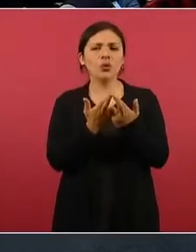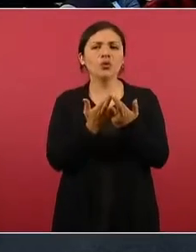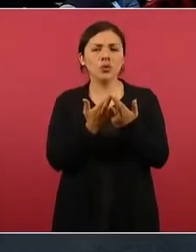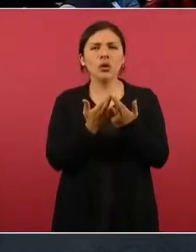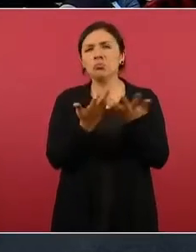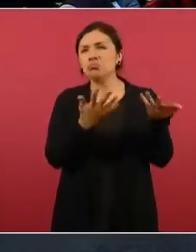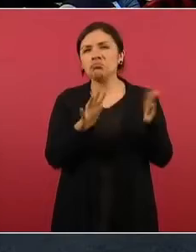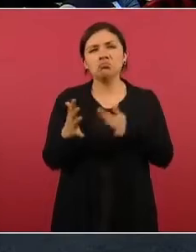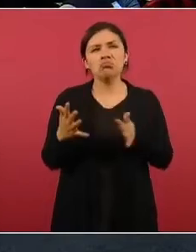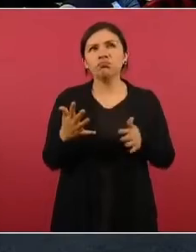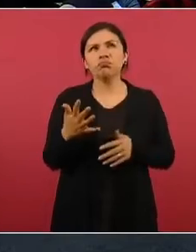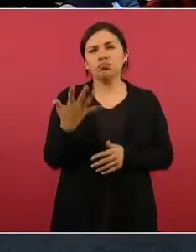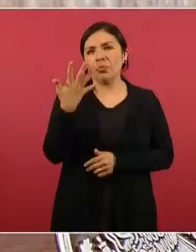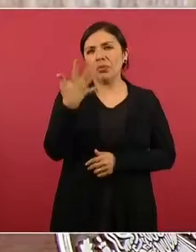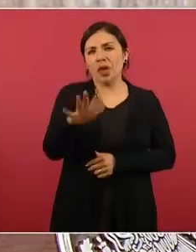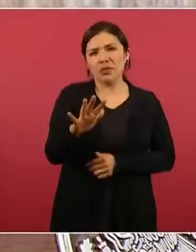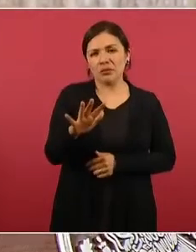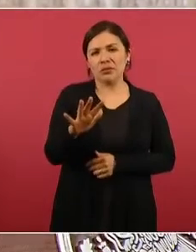como 10